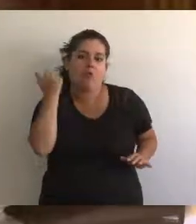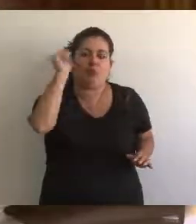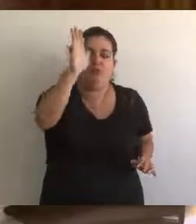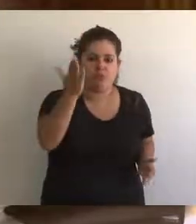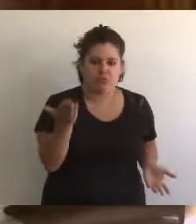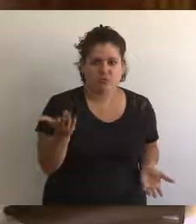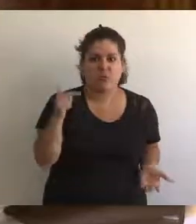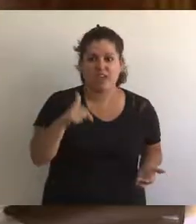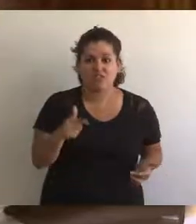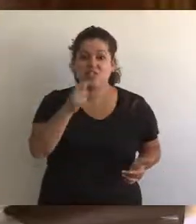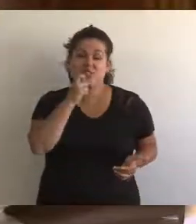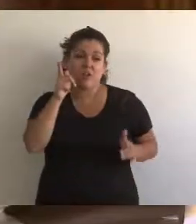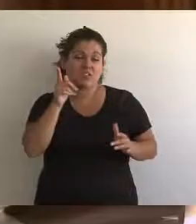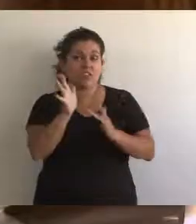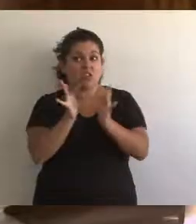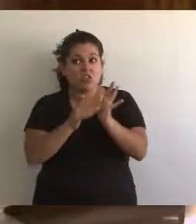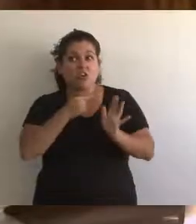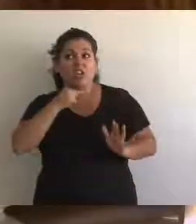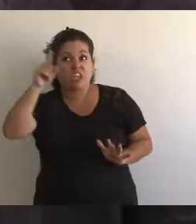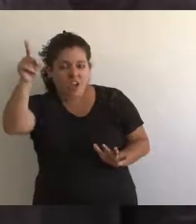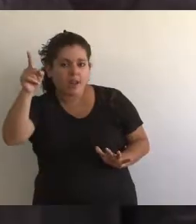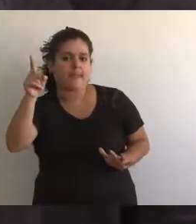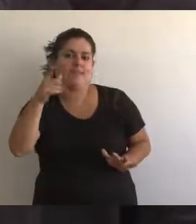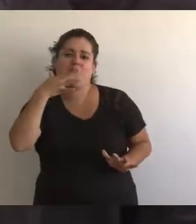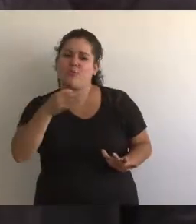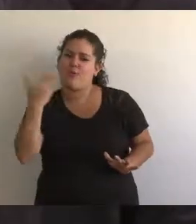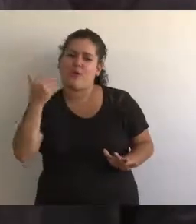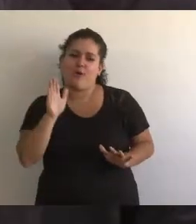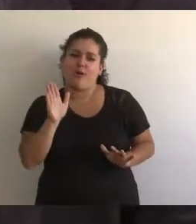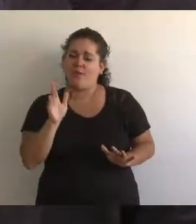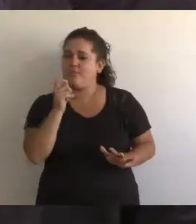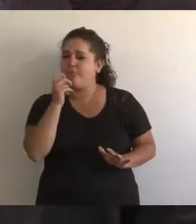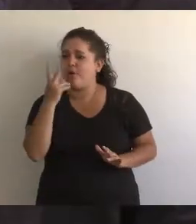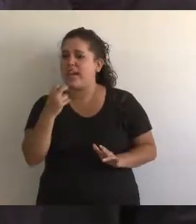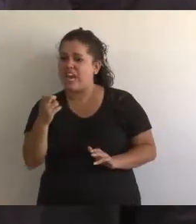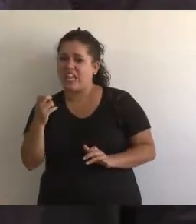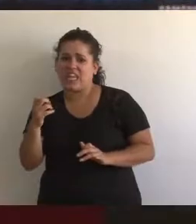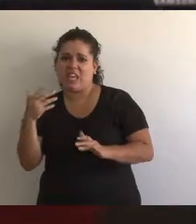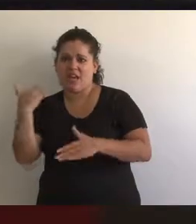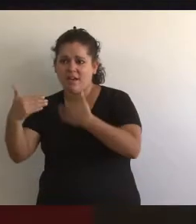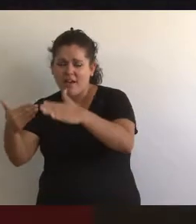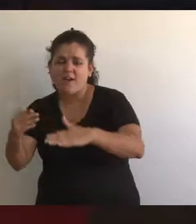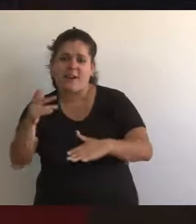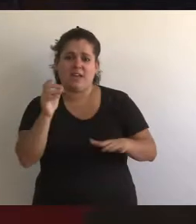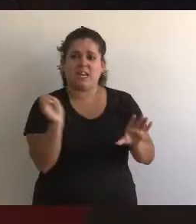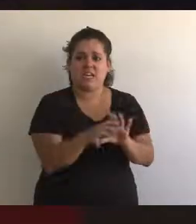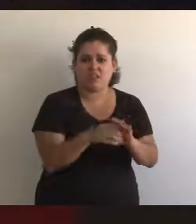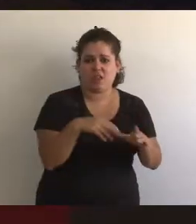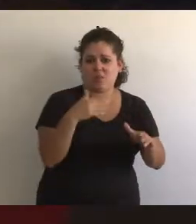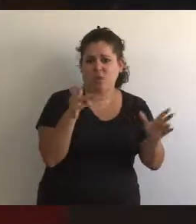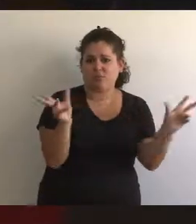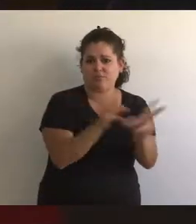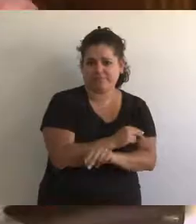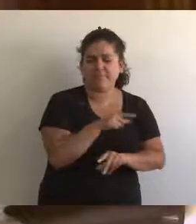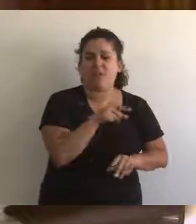para algo. Esto, si Dios quiere, con la generación de energía a partir de los residuos, y no